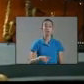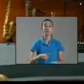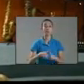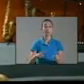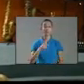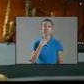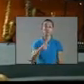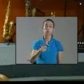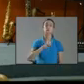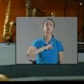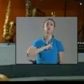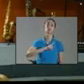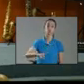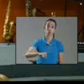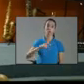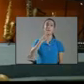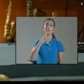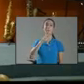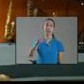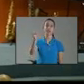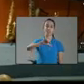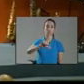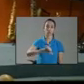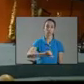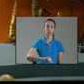Y que no hubo amor al dinero.